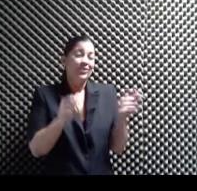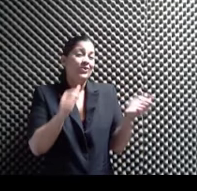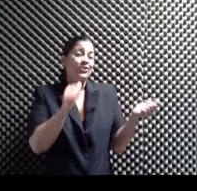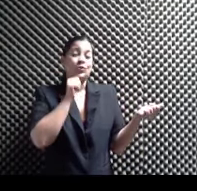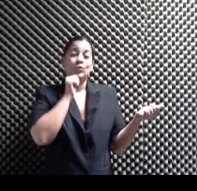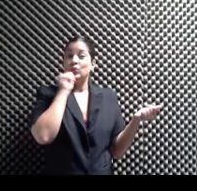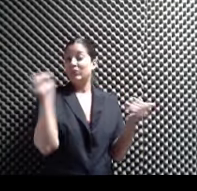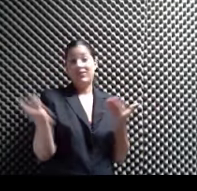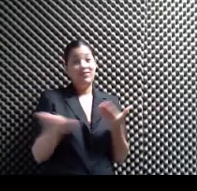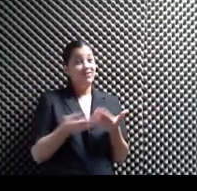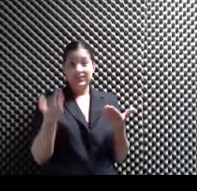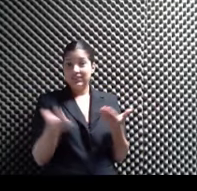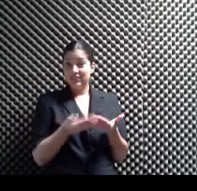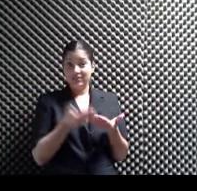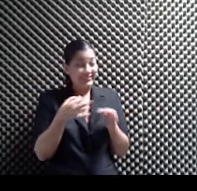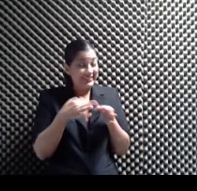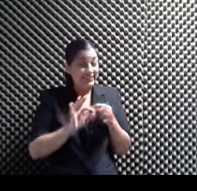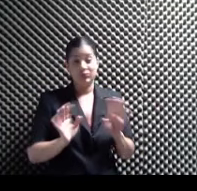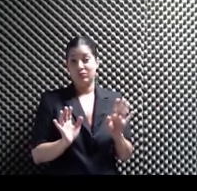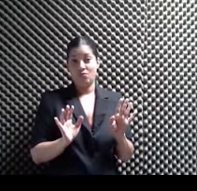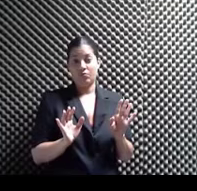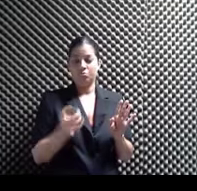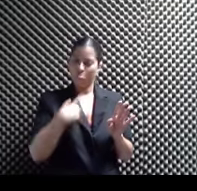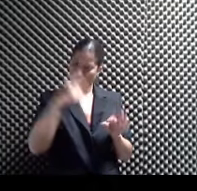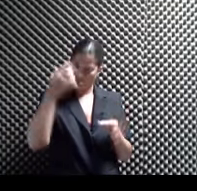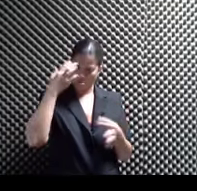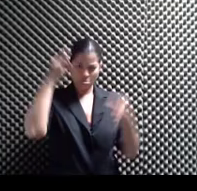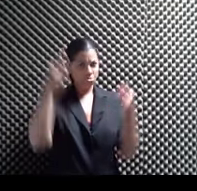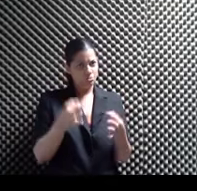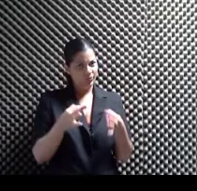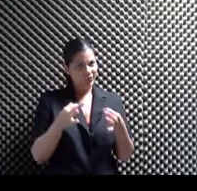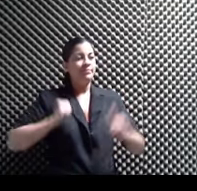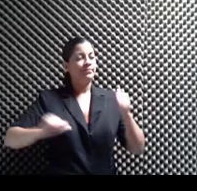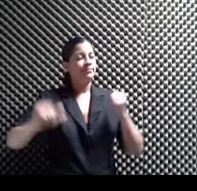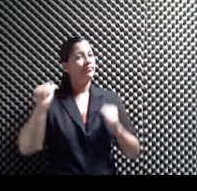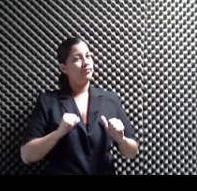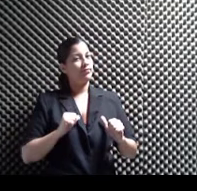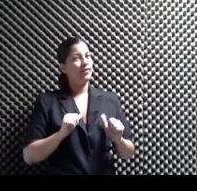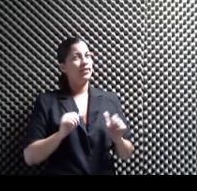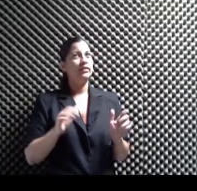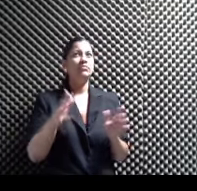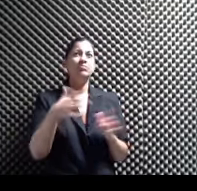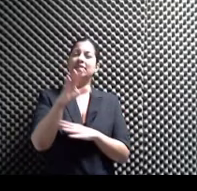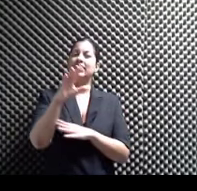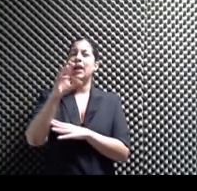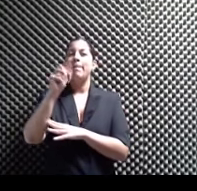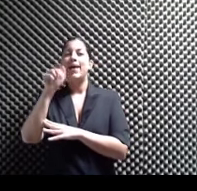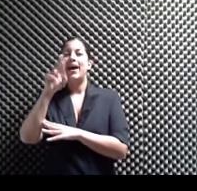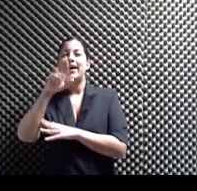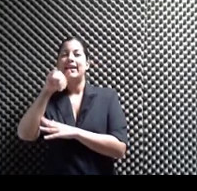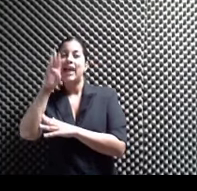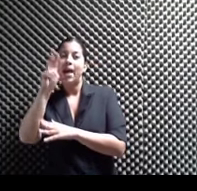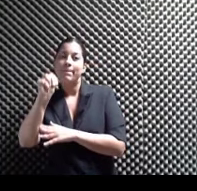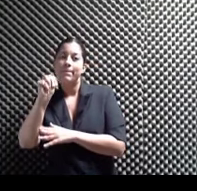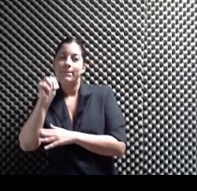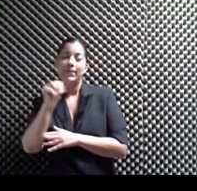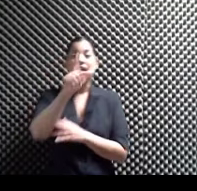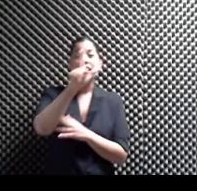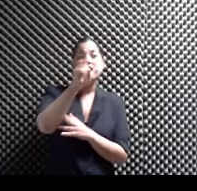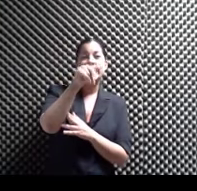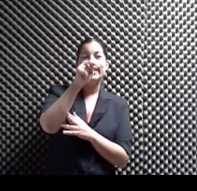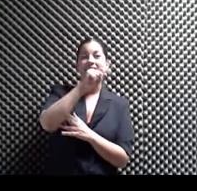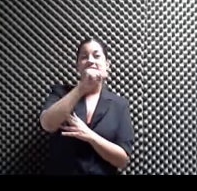sencillo Así que decidimos Hacer una pieza En una conversación En realidad Entre Marian, Linette Y Guandita Surgió la idea De